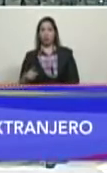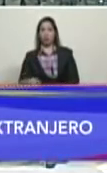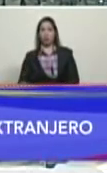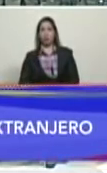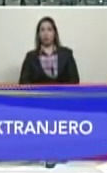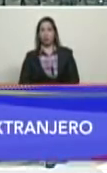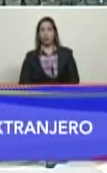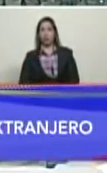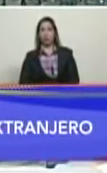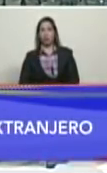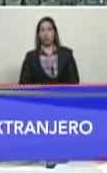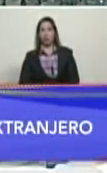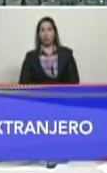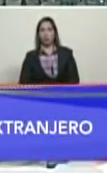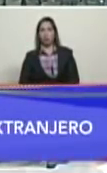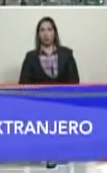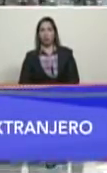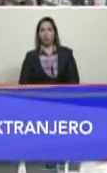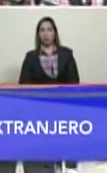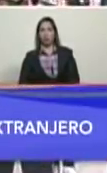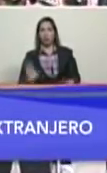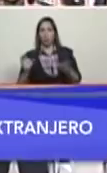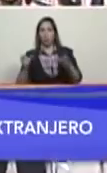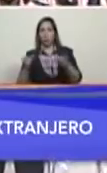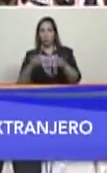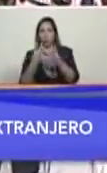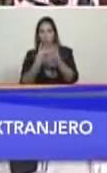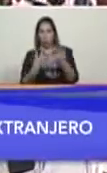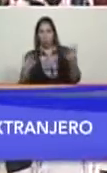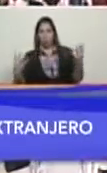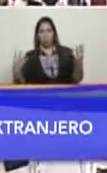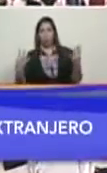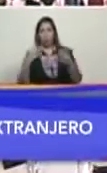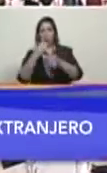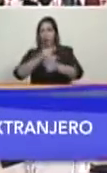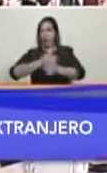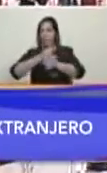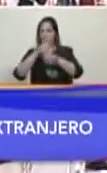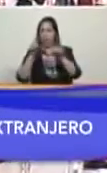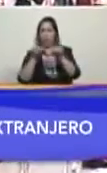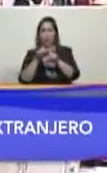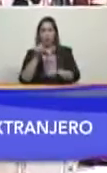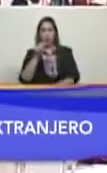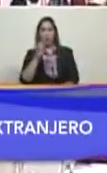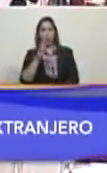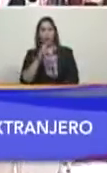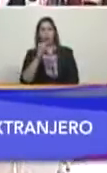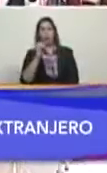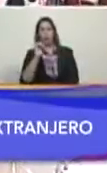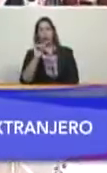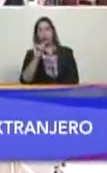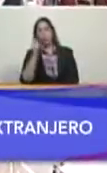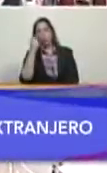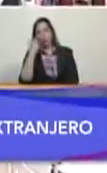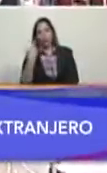los quintacolumnas, los caballos de Troya, los traidores y las